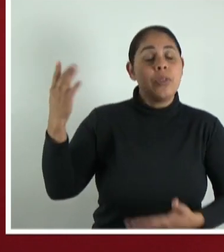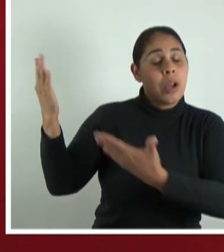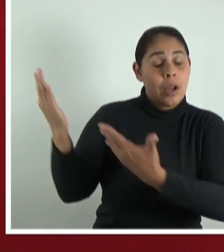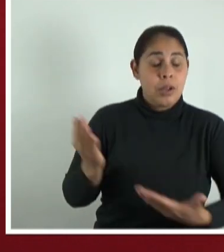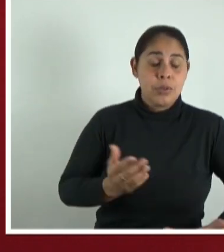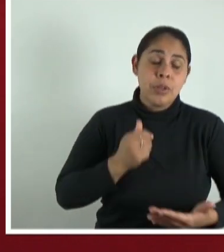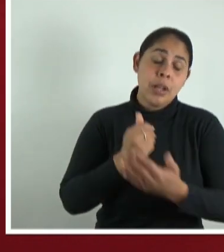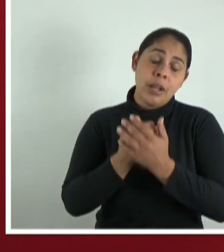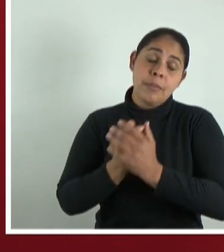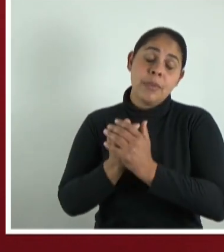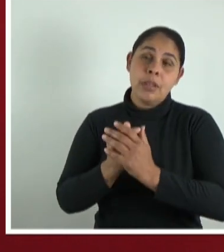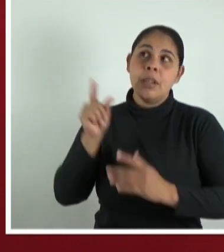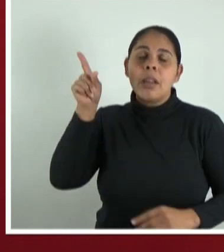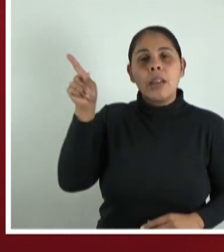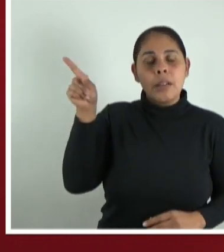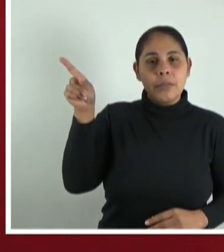Él,